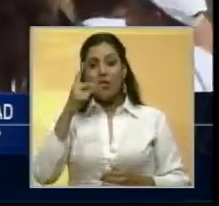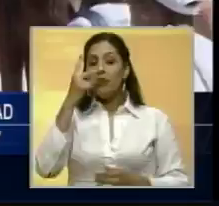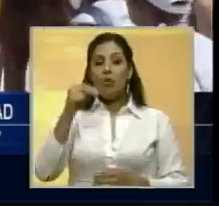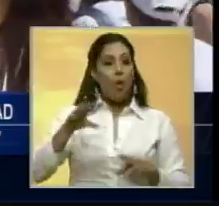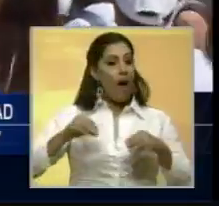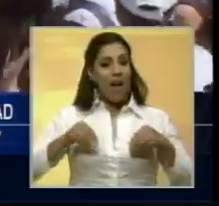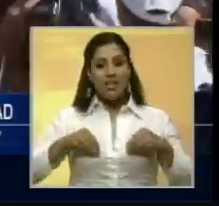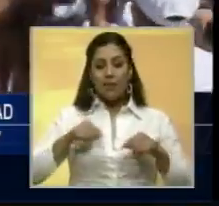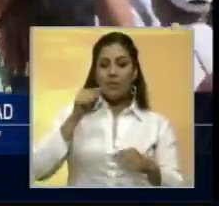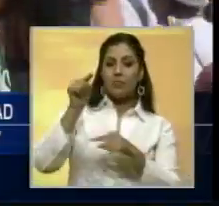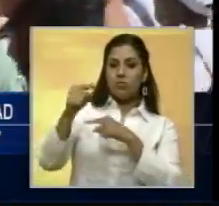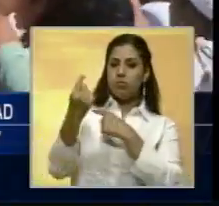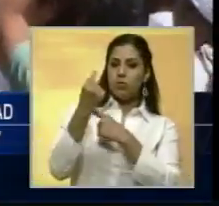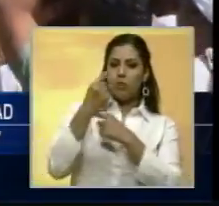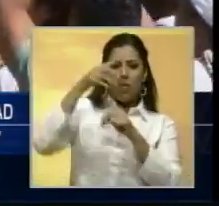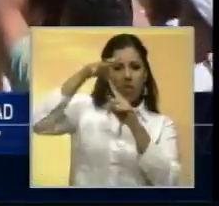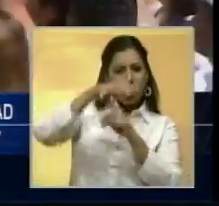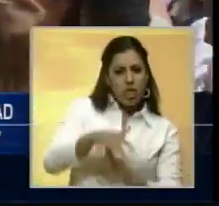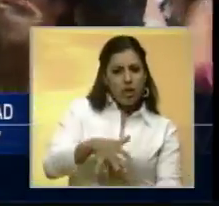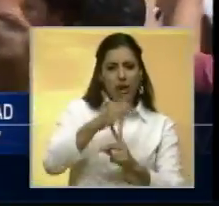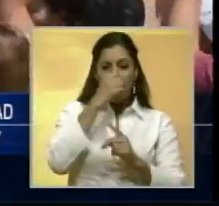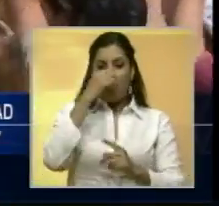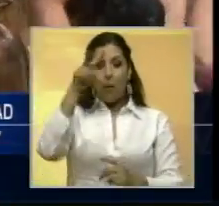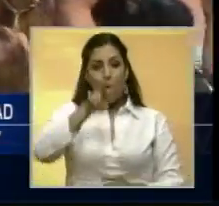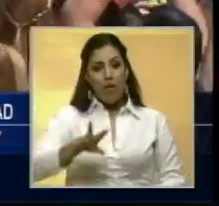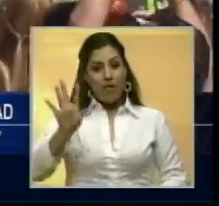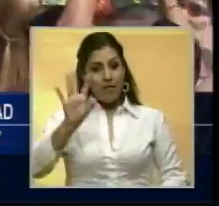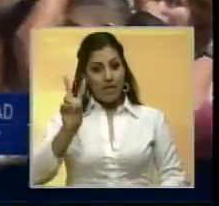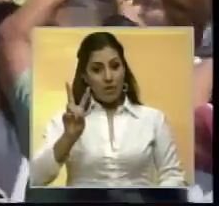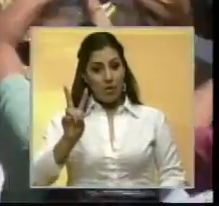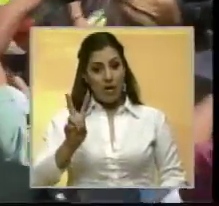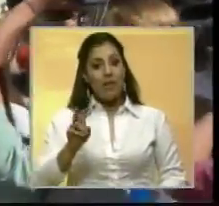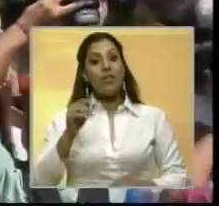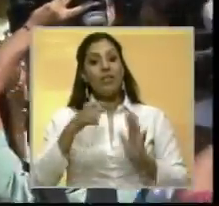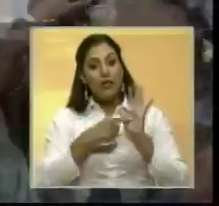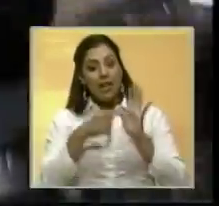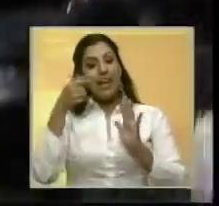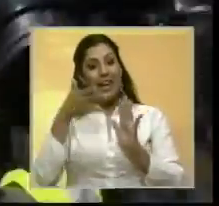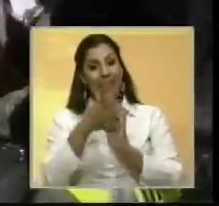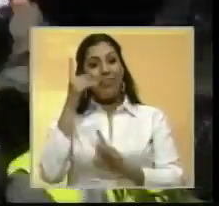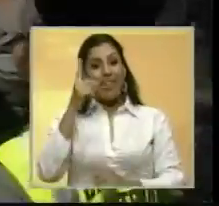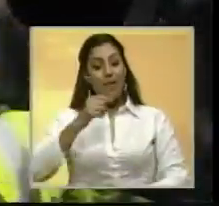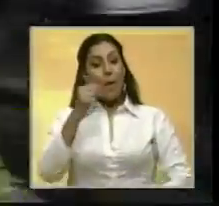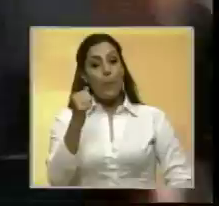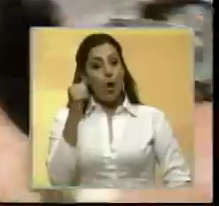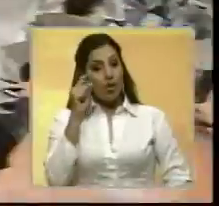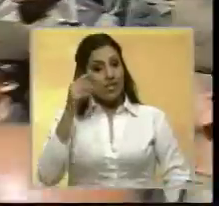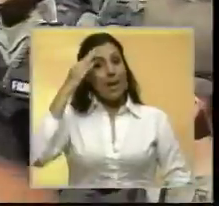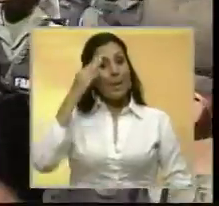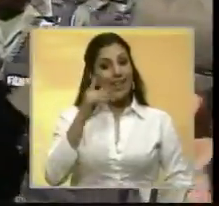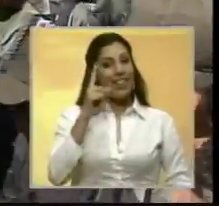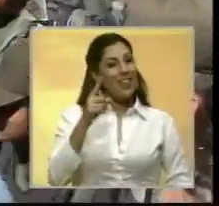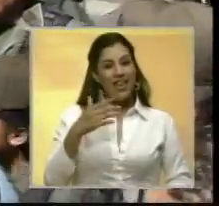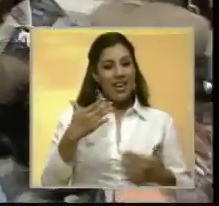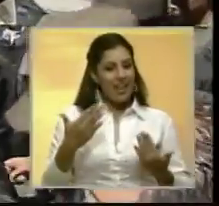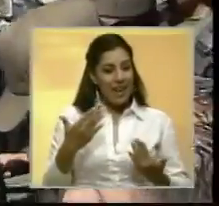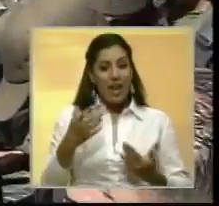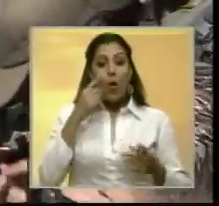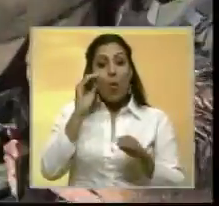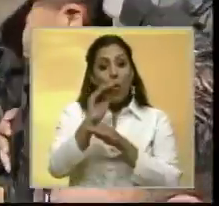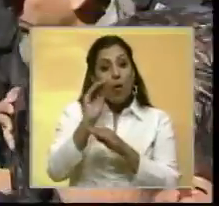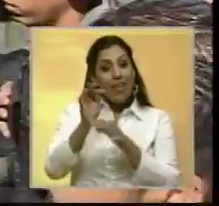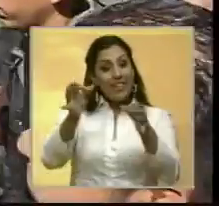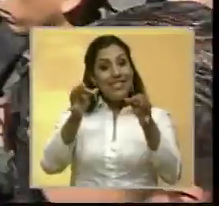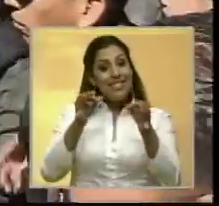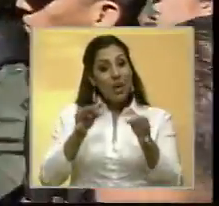no aceptar órdenes que repriman y perjudiquen al pueblo venezolano. Destacaron que el deber de la policía y las Fuerzas Armadas es velar por